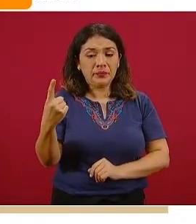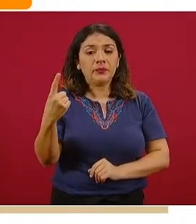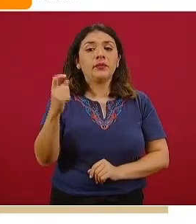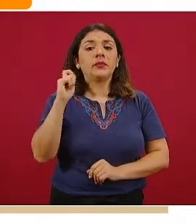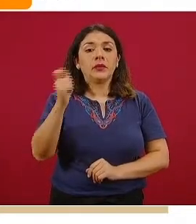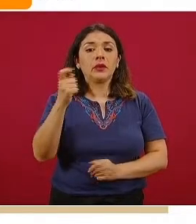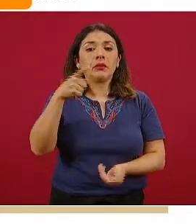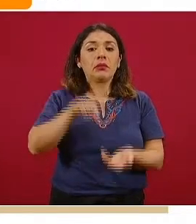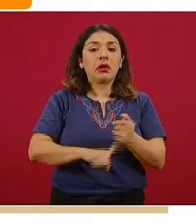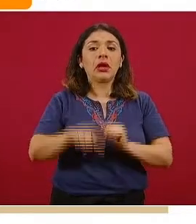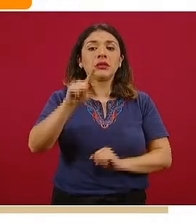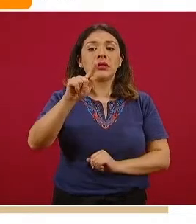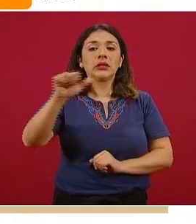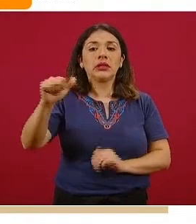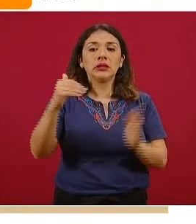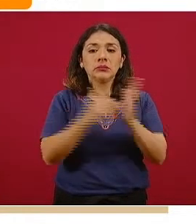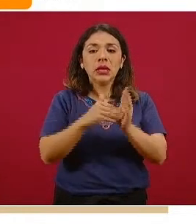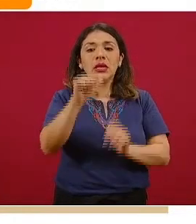negro, y son